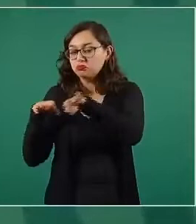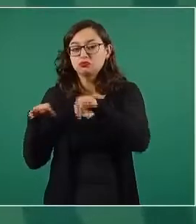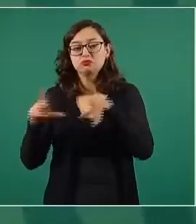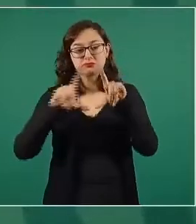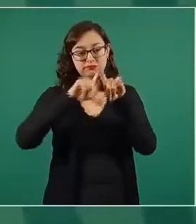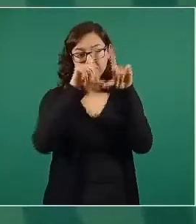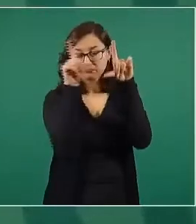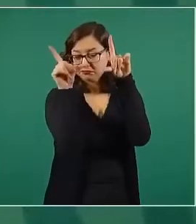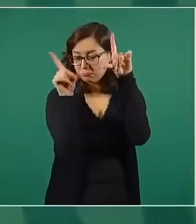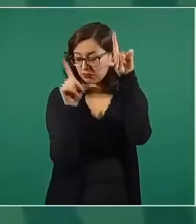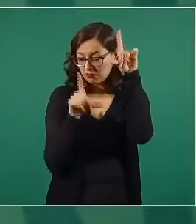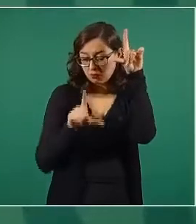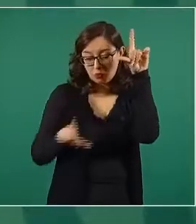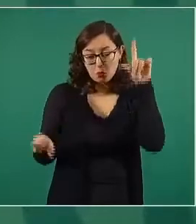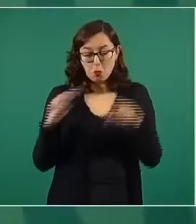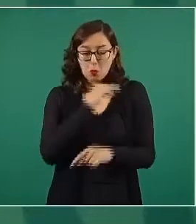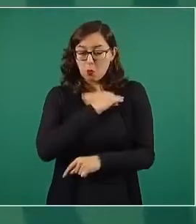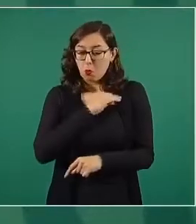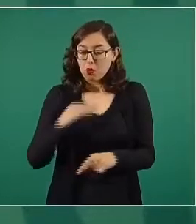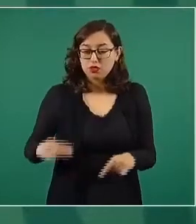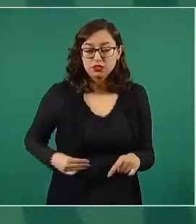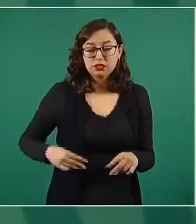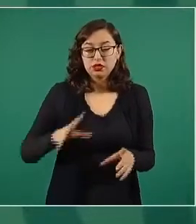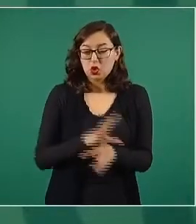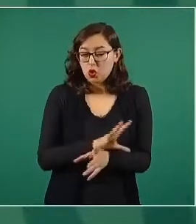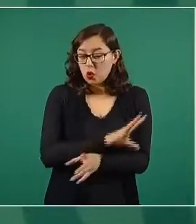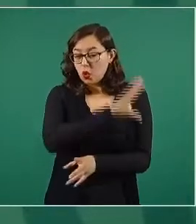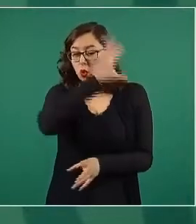México en ese entonces,